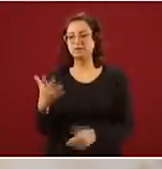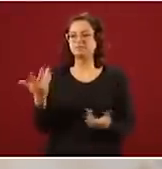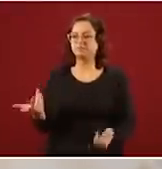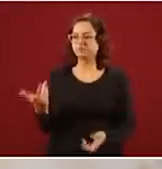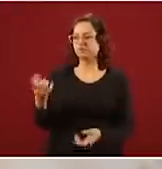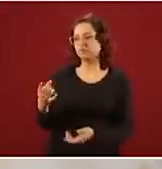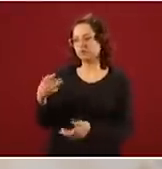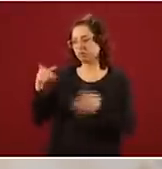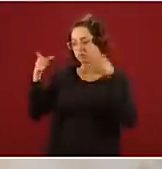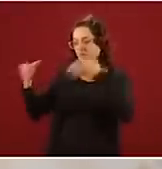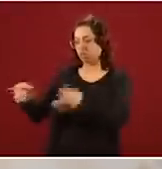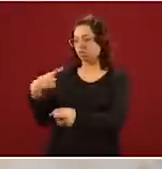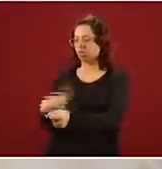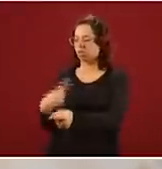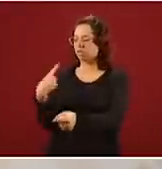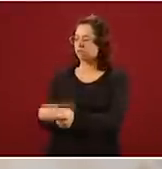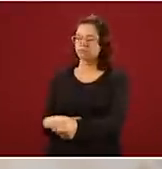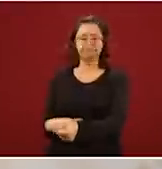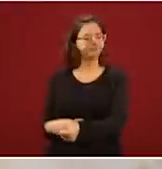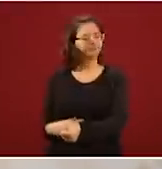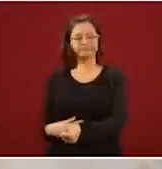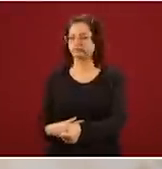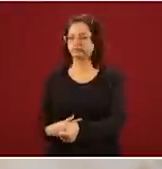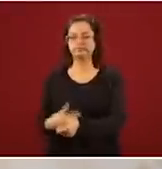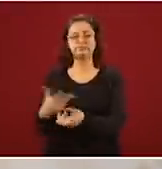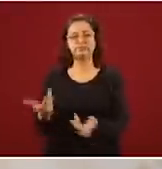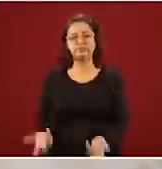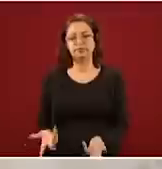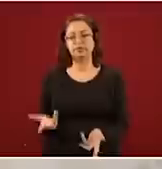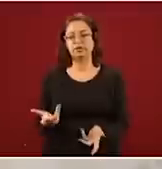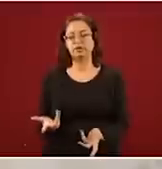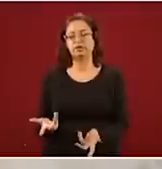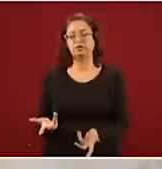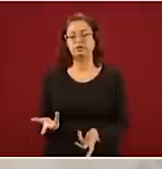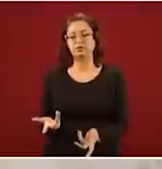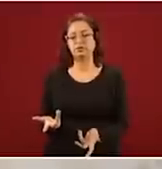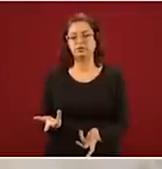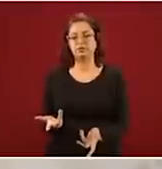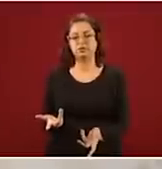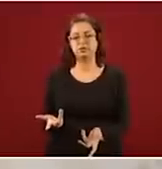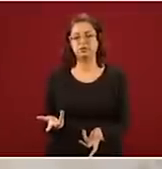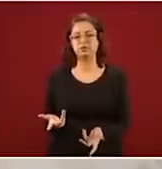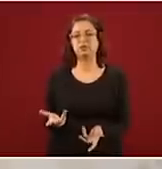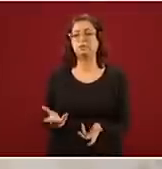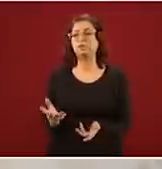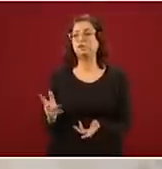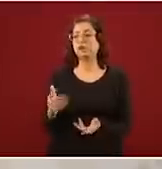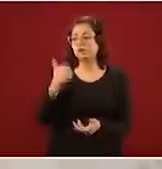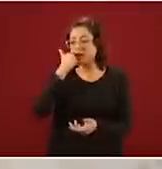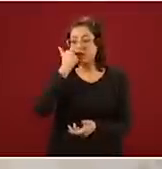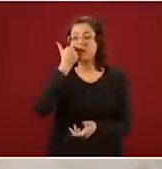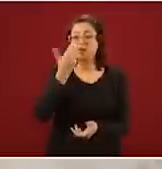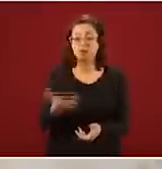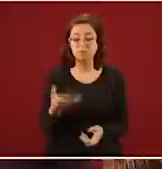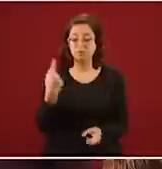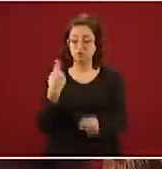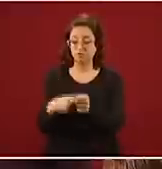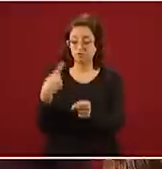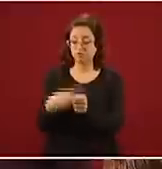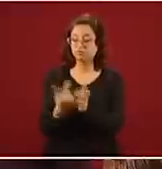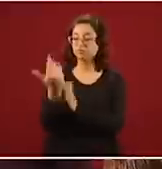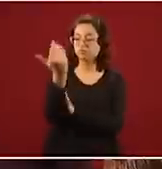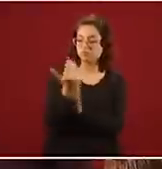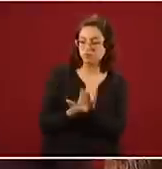enferma. No vamos a dejar que se pasen o la menor persona posible para que estén en el estado del